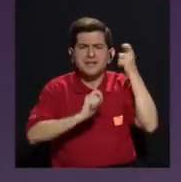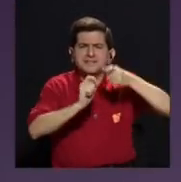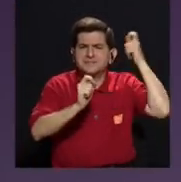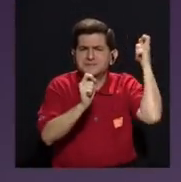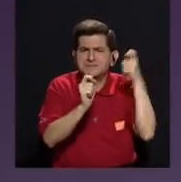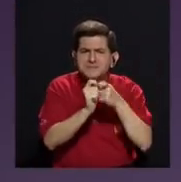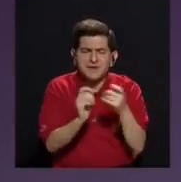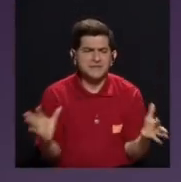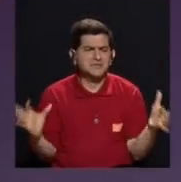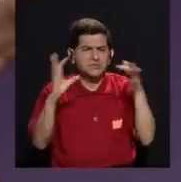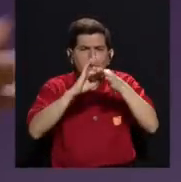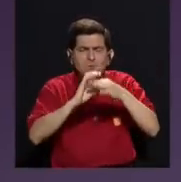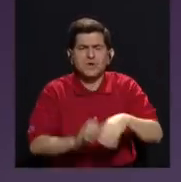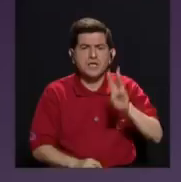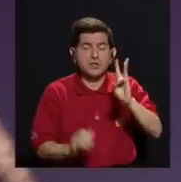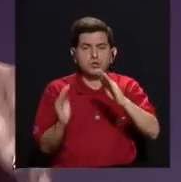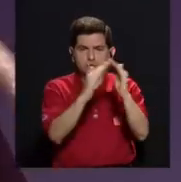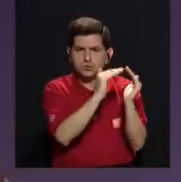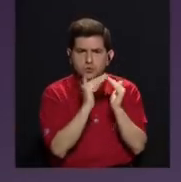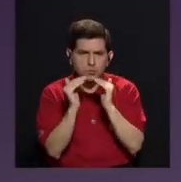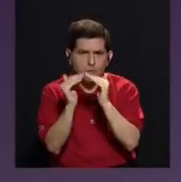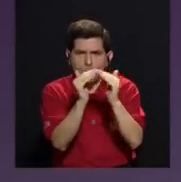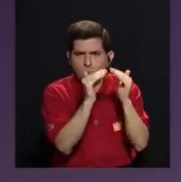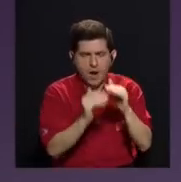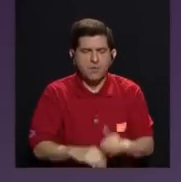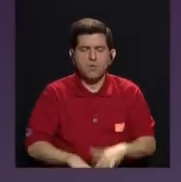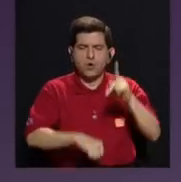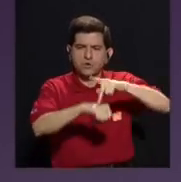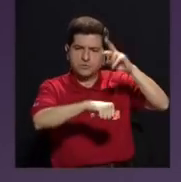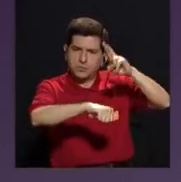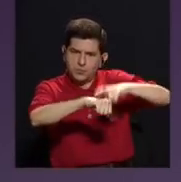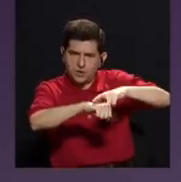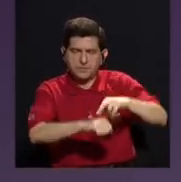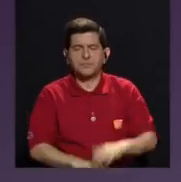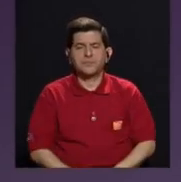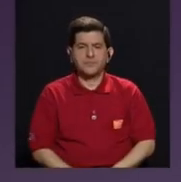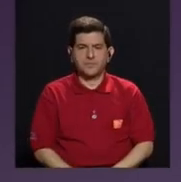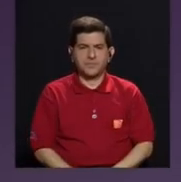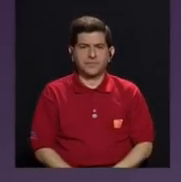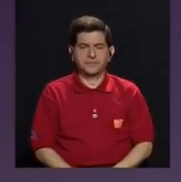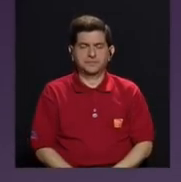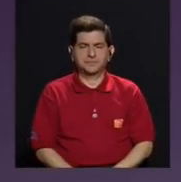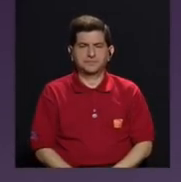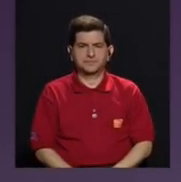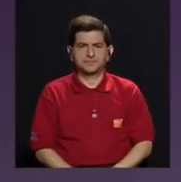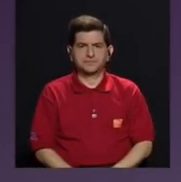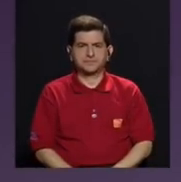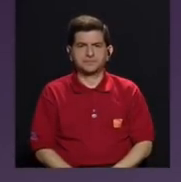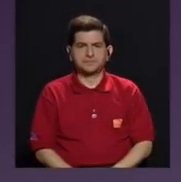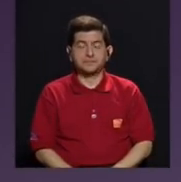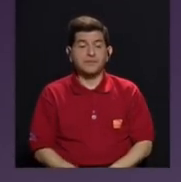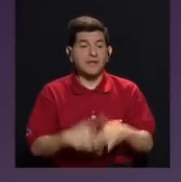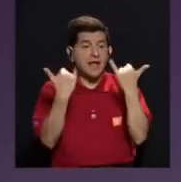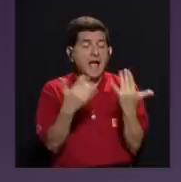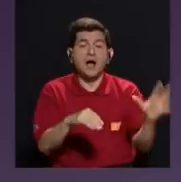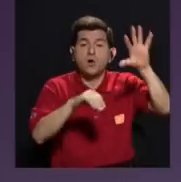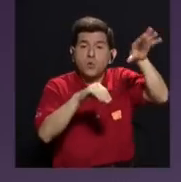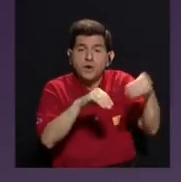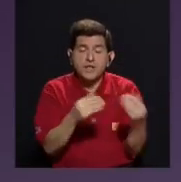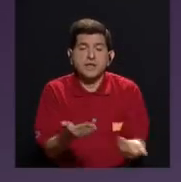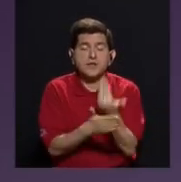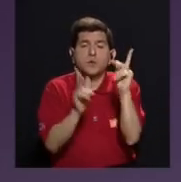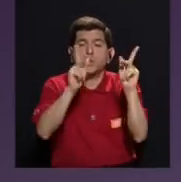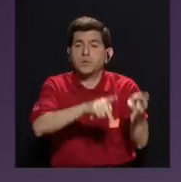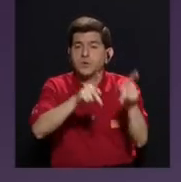que está asociado con seis pueblos de puerto rico de la isla y incorporan nuevas